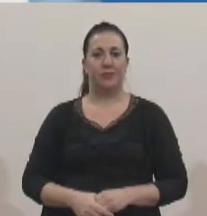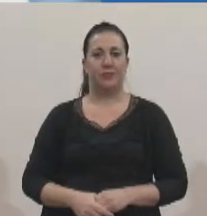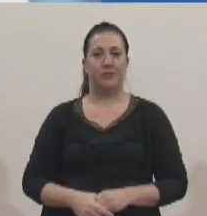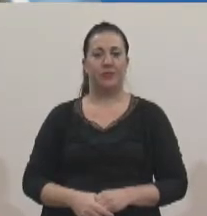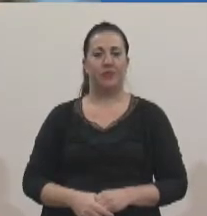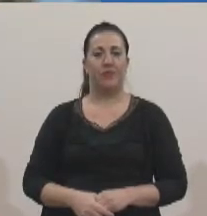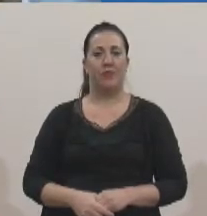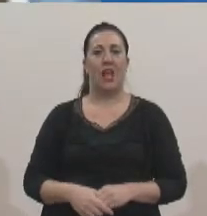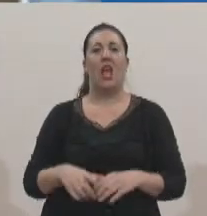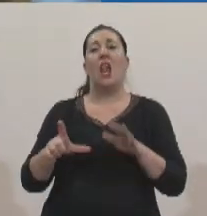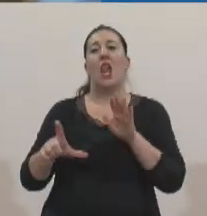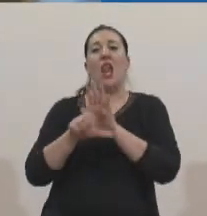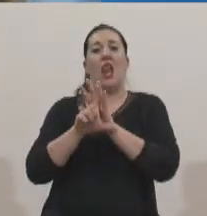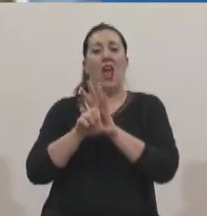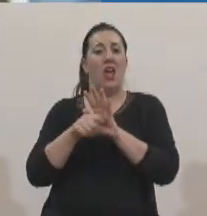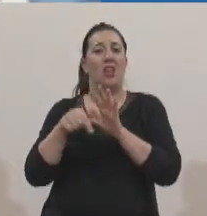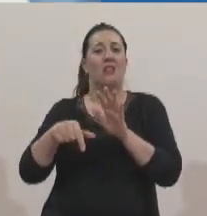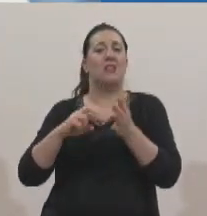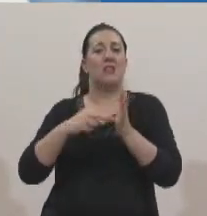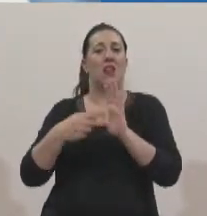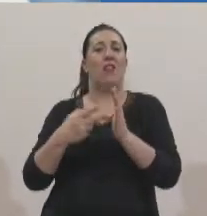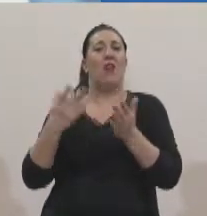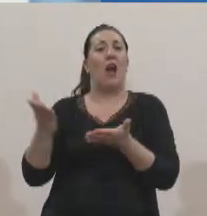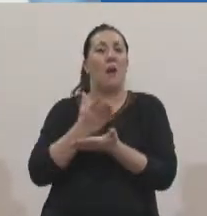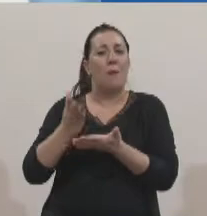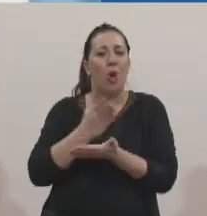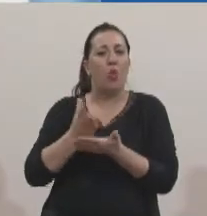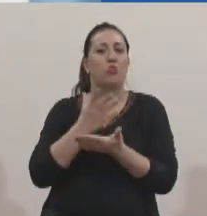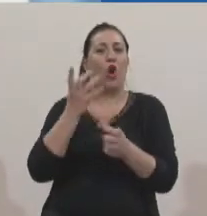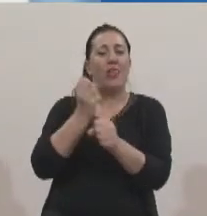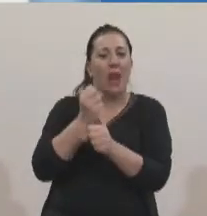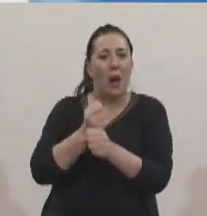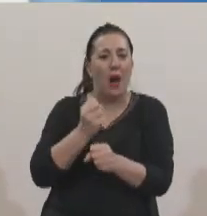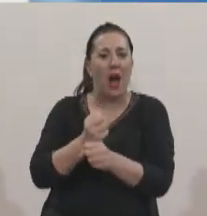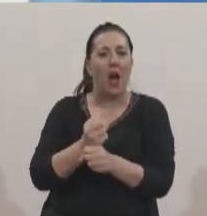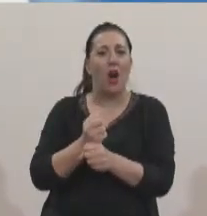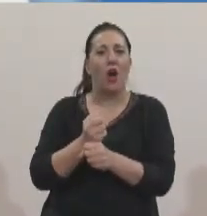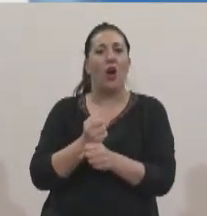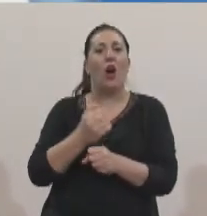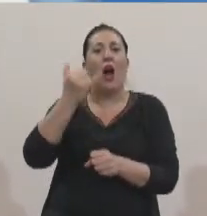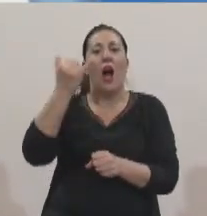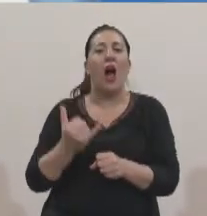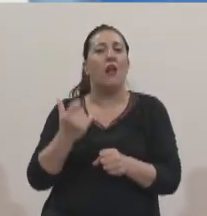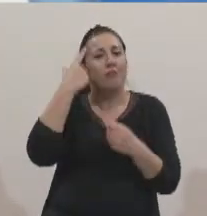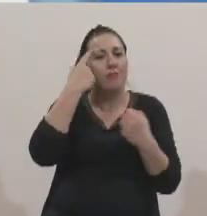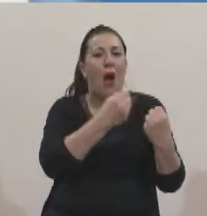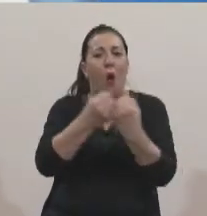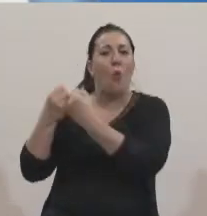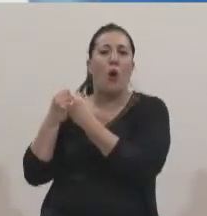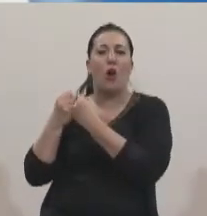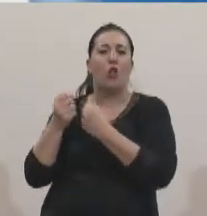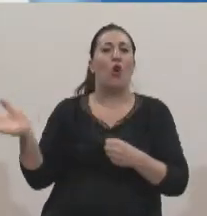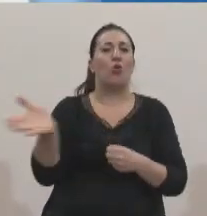Una ley que implica la actividad productiva y regula fuentes de empleo exige un consenso de todos